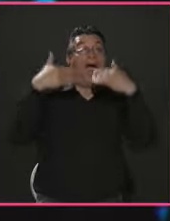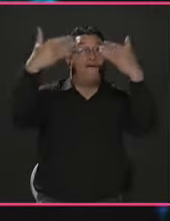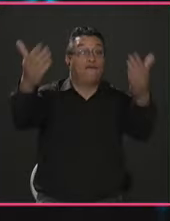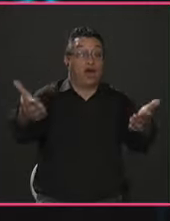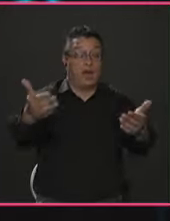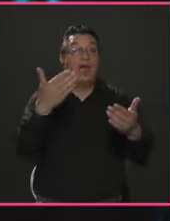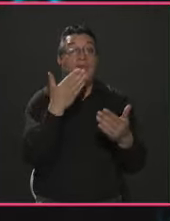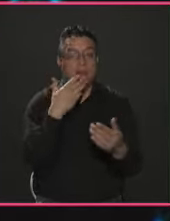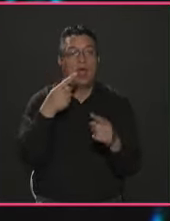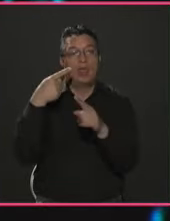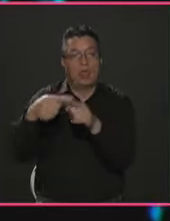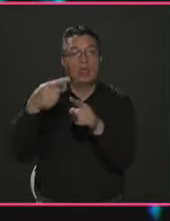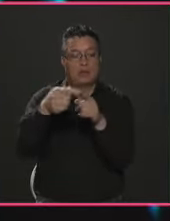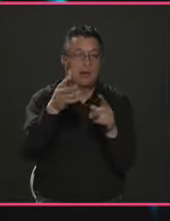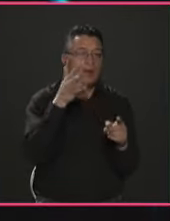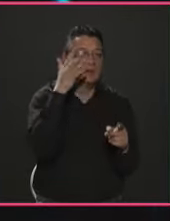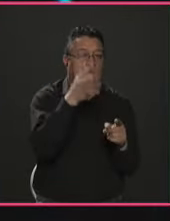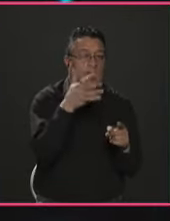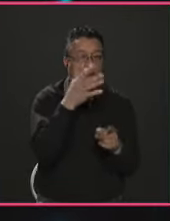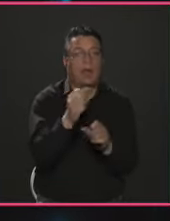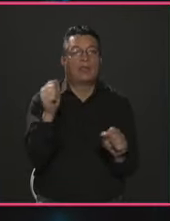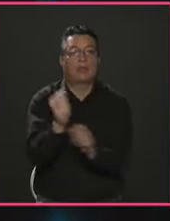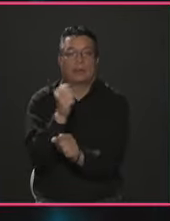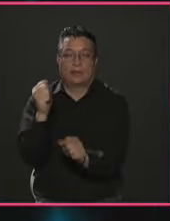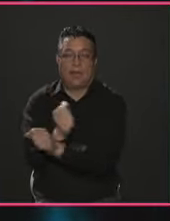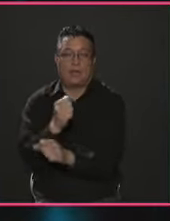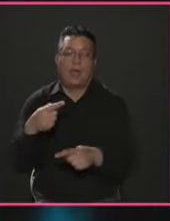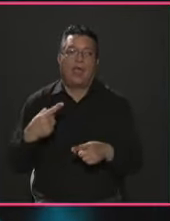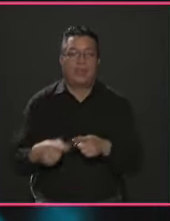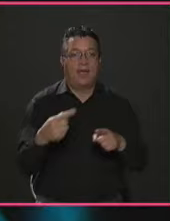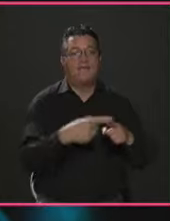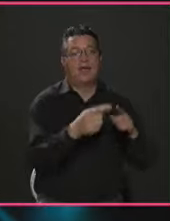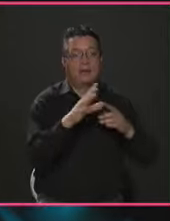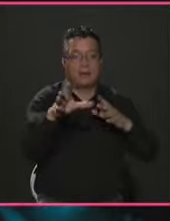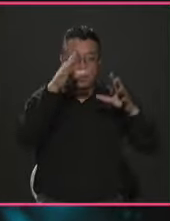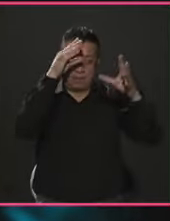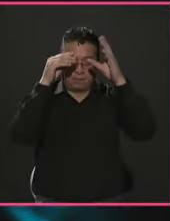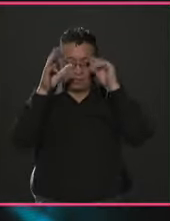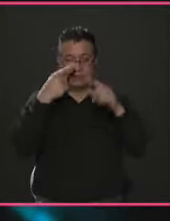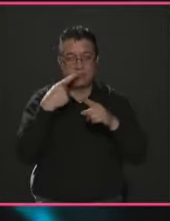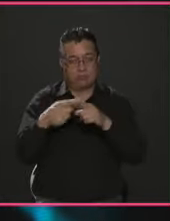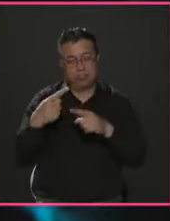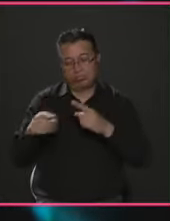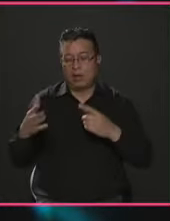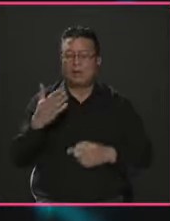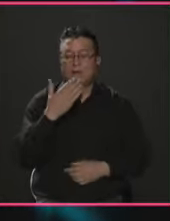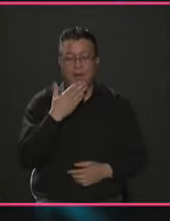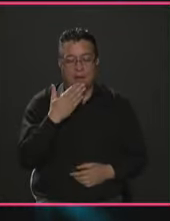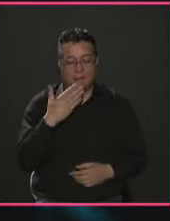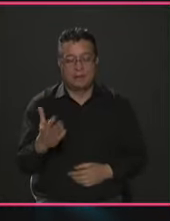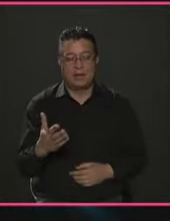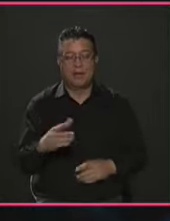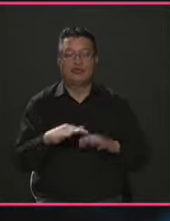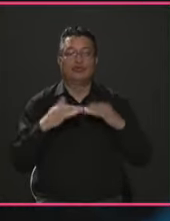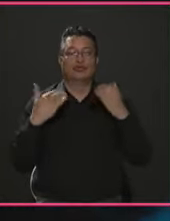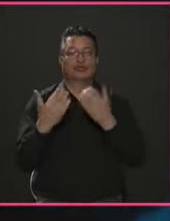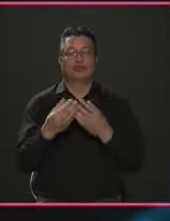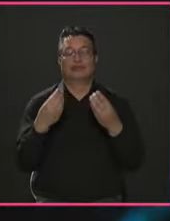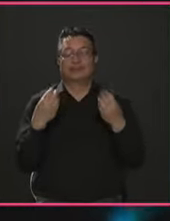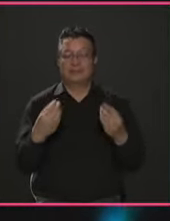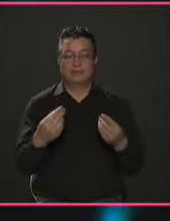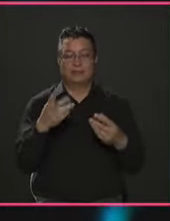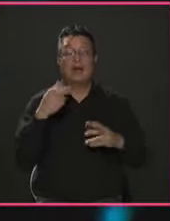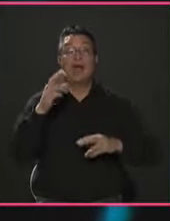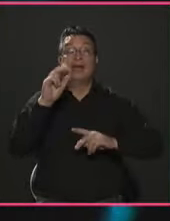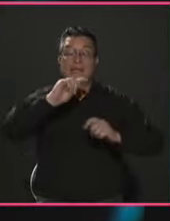hay distintas charlas distintos talleres y también experiencias inmersivas Así es todo muy interactivo bien continuamos Ah la